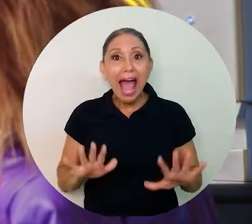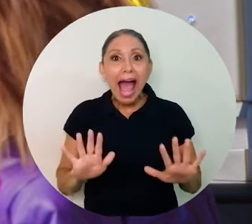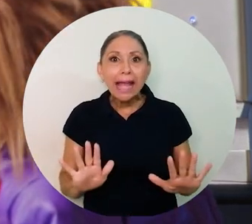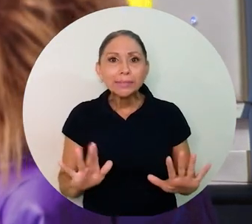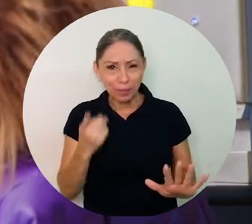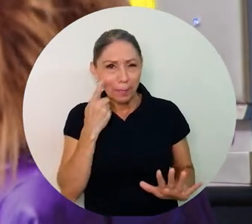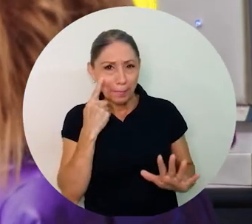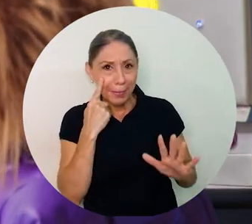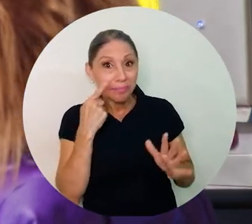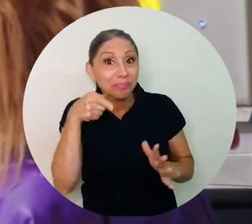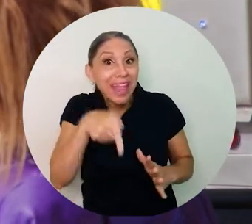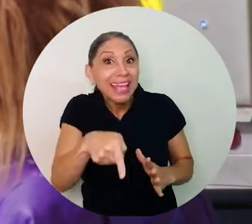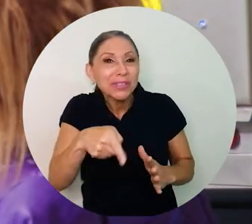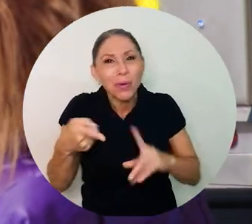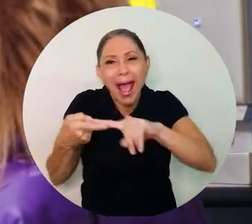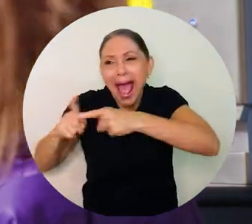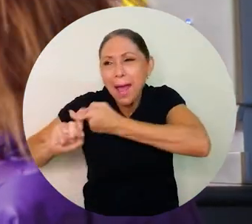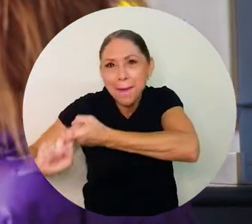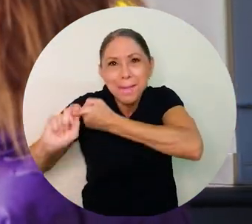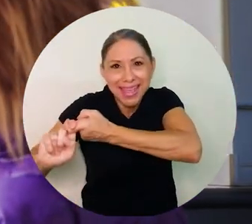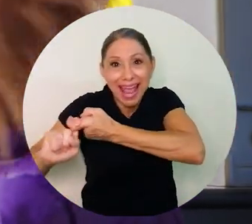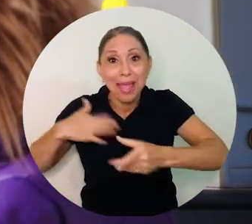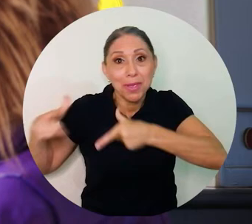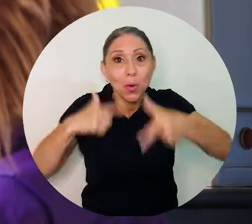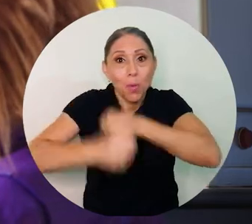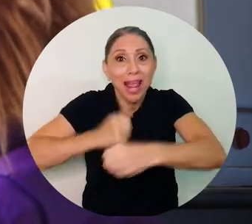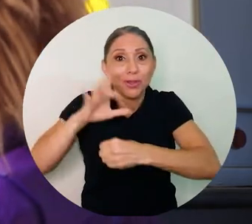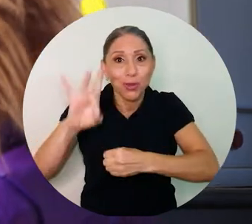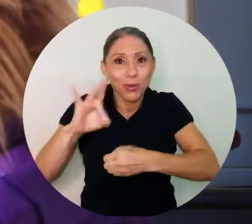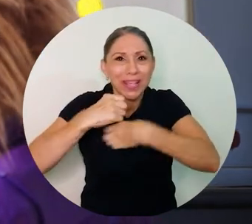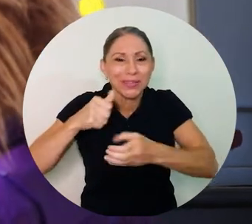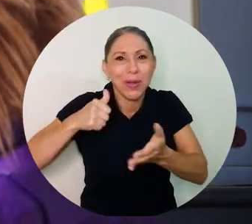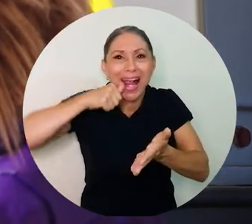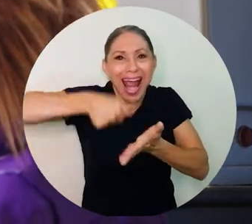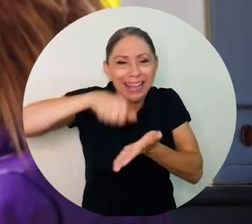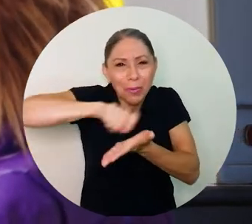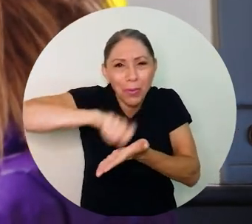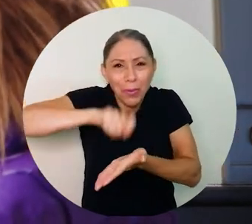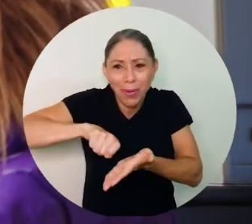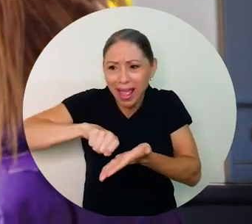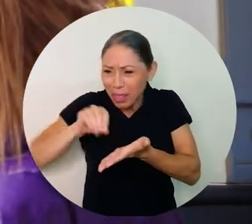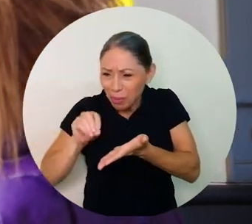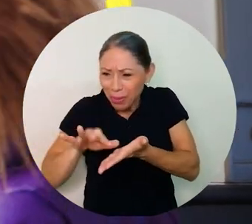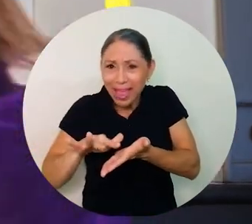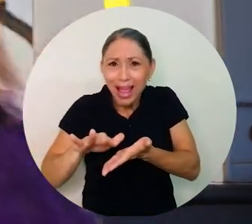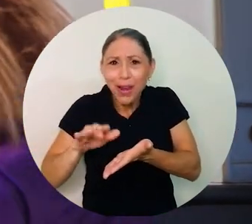¡Ay! Mira, Rini. Esta es una carta que me hizo mi amiga en el cumple 8. Y tiene manchas de lustre que comemos ese día.